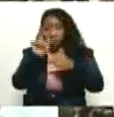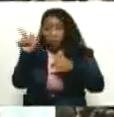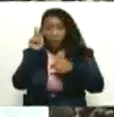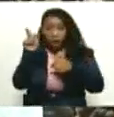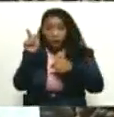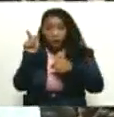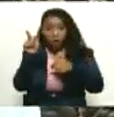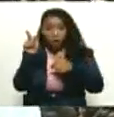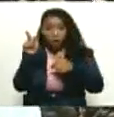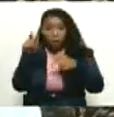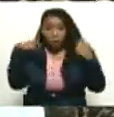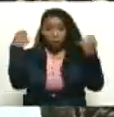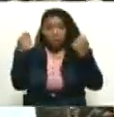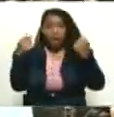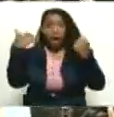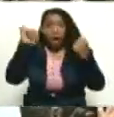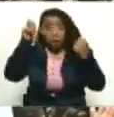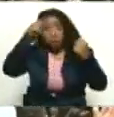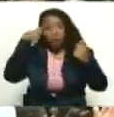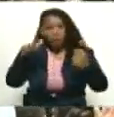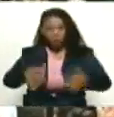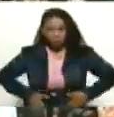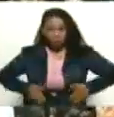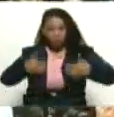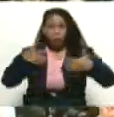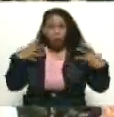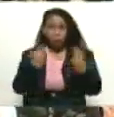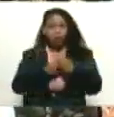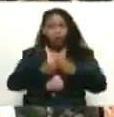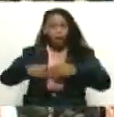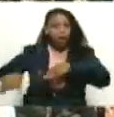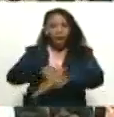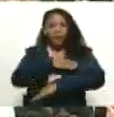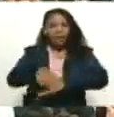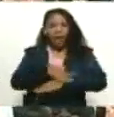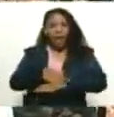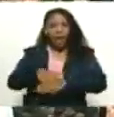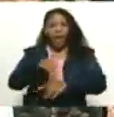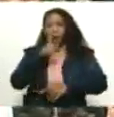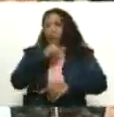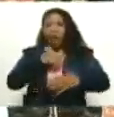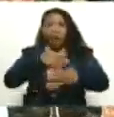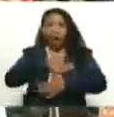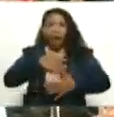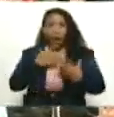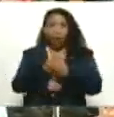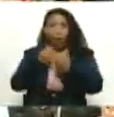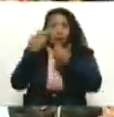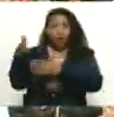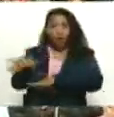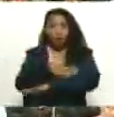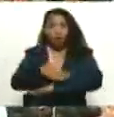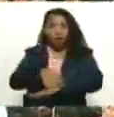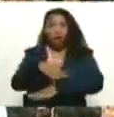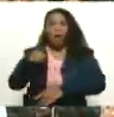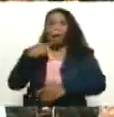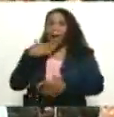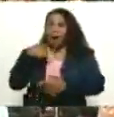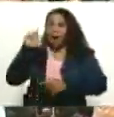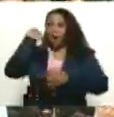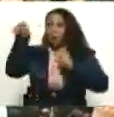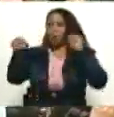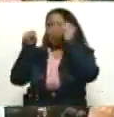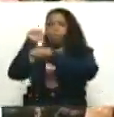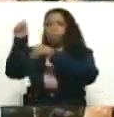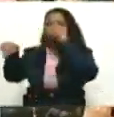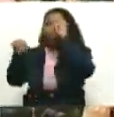que hagan, pero que sepan que hay un pueblo arrecho con ellos en la calle, que no está conforme con ellos en la calle, que les va a reclamar, que